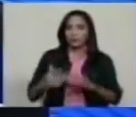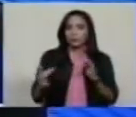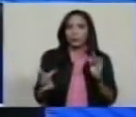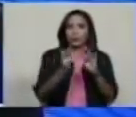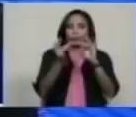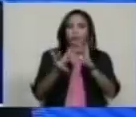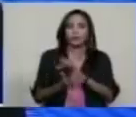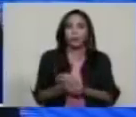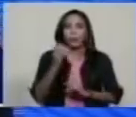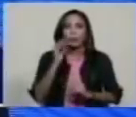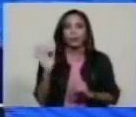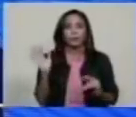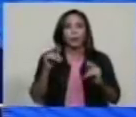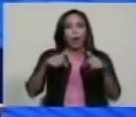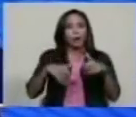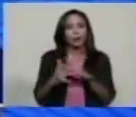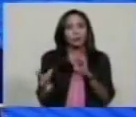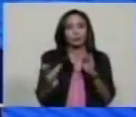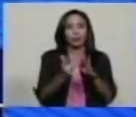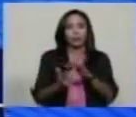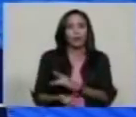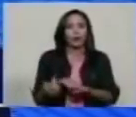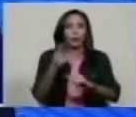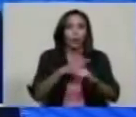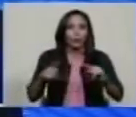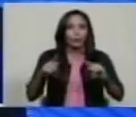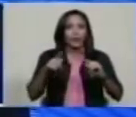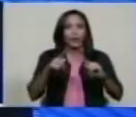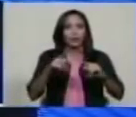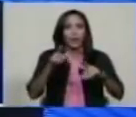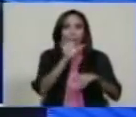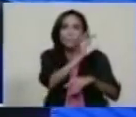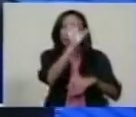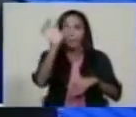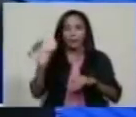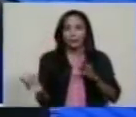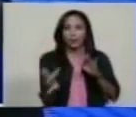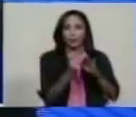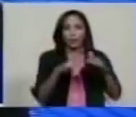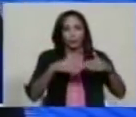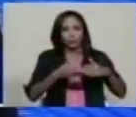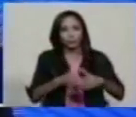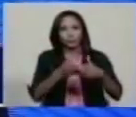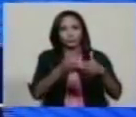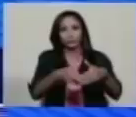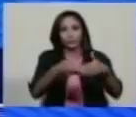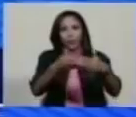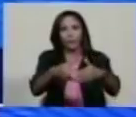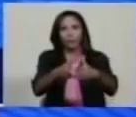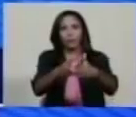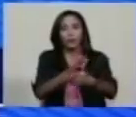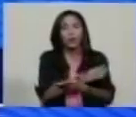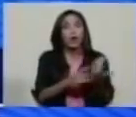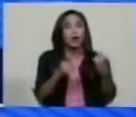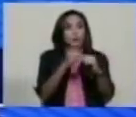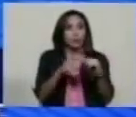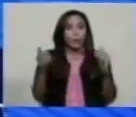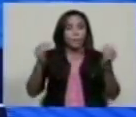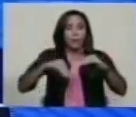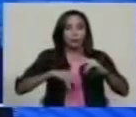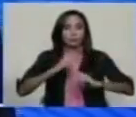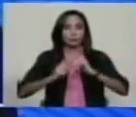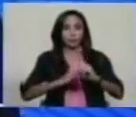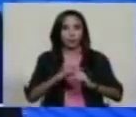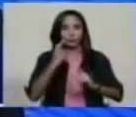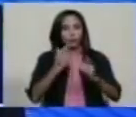no solamente la posibilidad de conectarse con el resto del continente, sino que además puede tener un hub productivo donde de